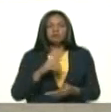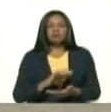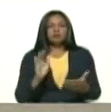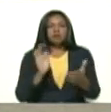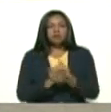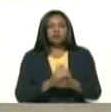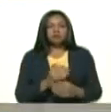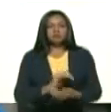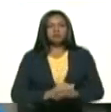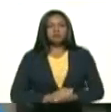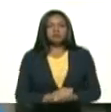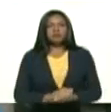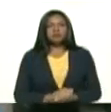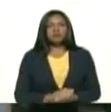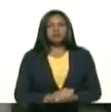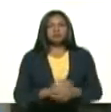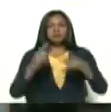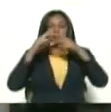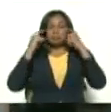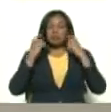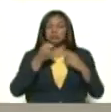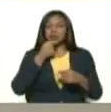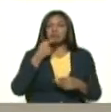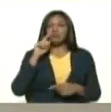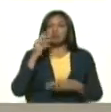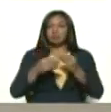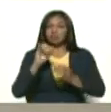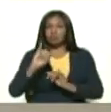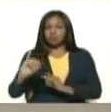compañero. Ese tapaboca está bien bueno, ¿lo hiciste tú?